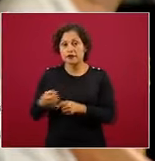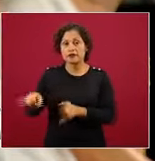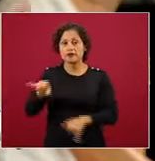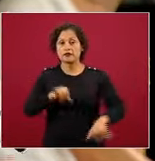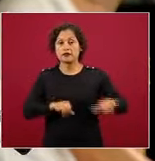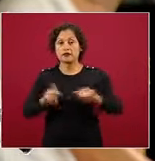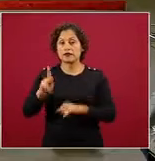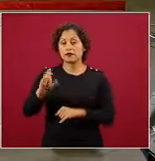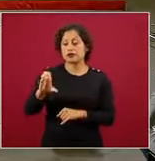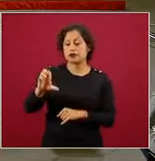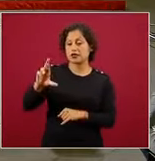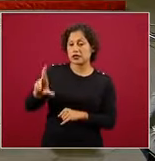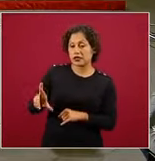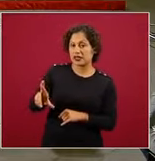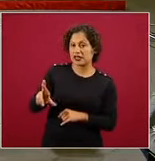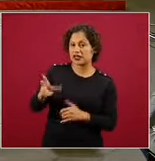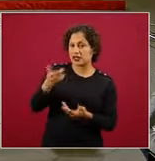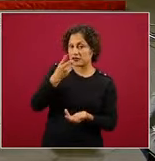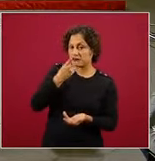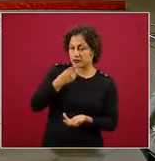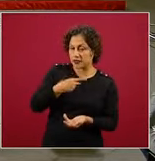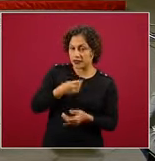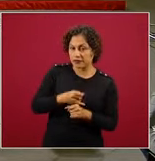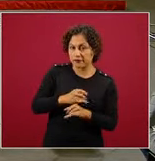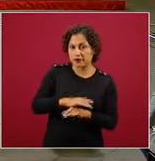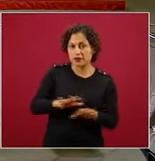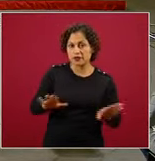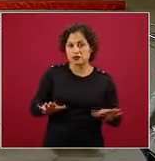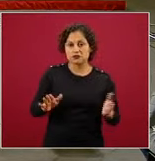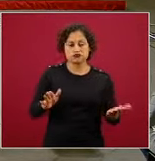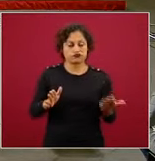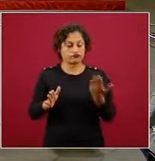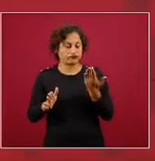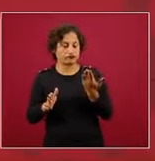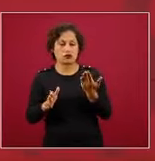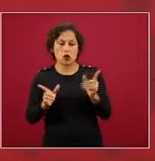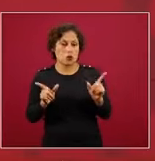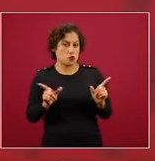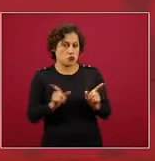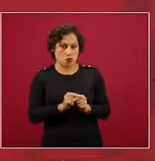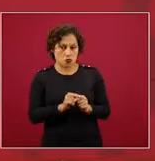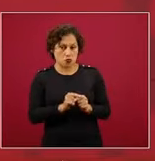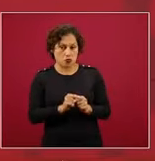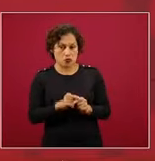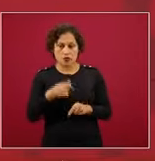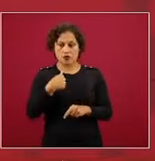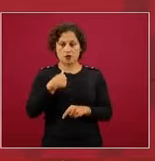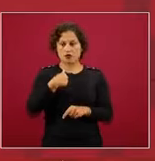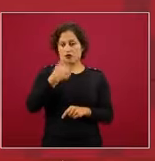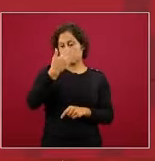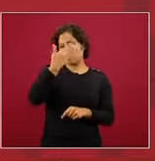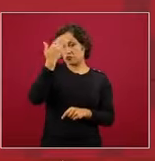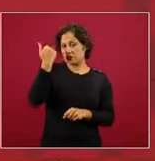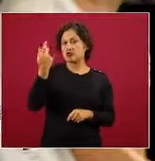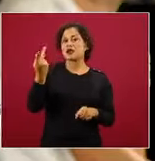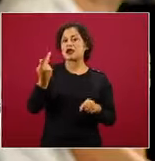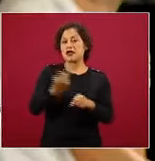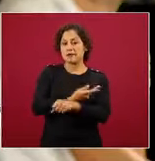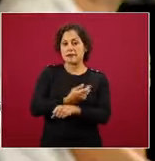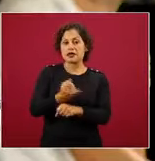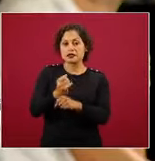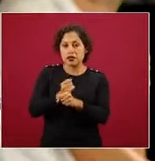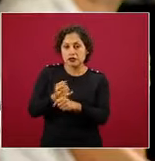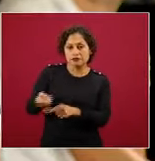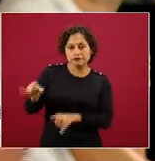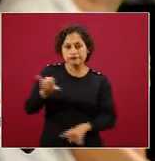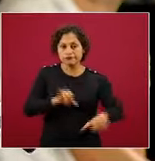informando de fallecidos por PCR nos da una información parcial, no tengo idea de la parte clínica cuánto corresponde, y